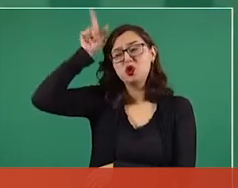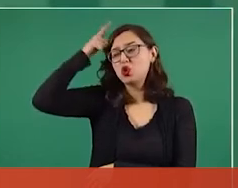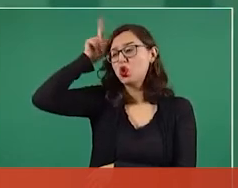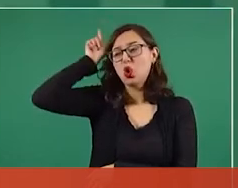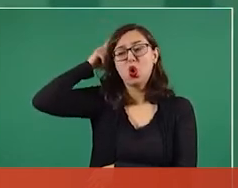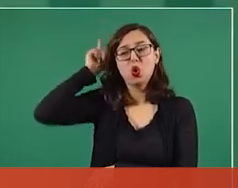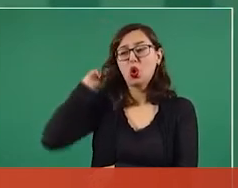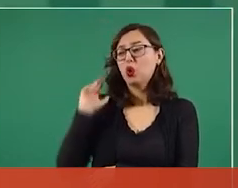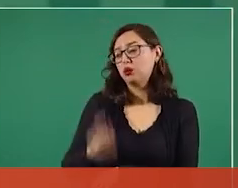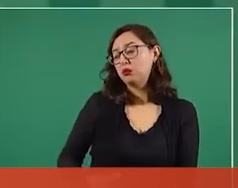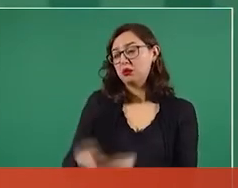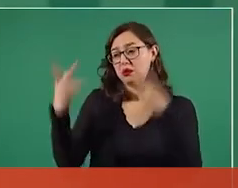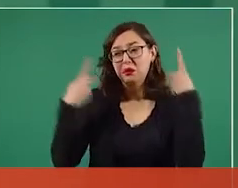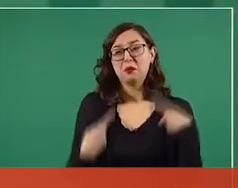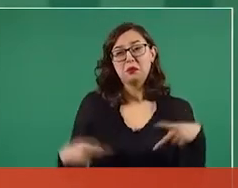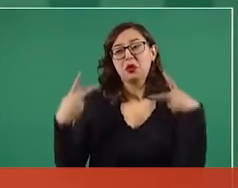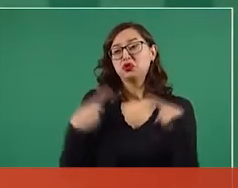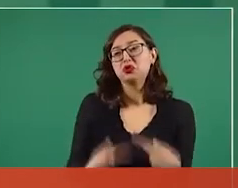reuniéndome